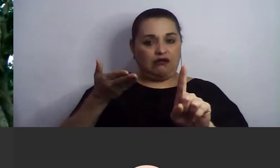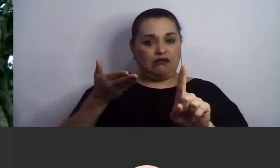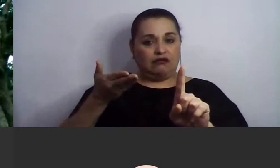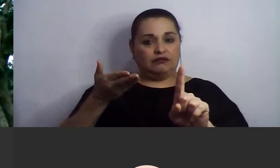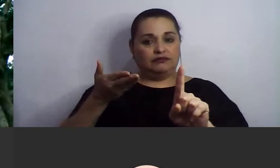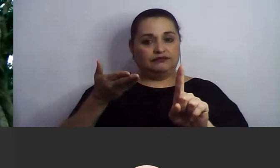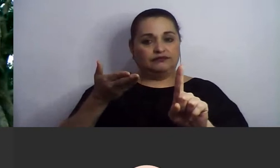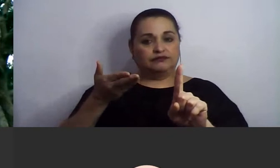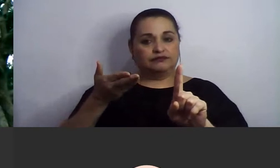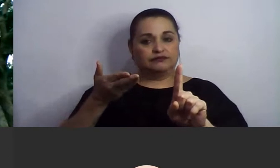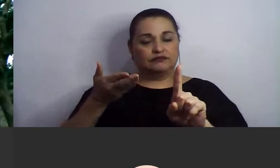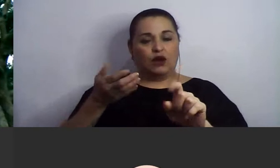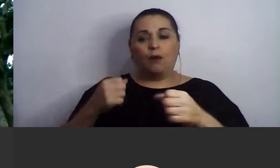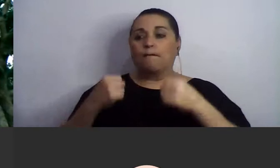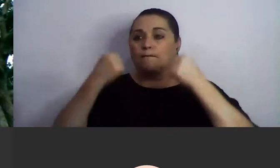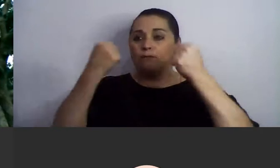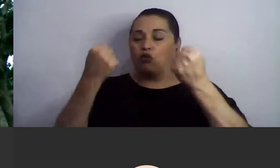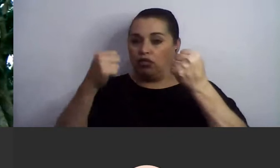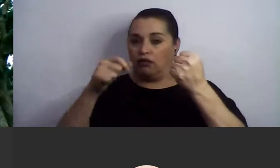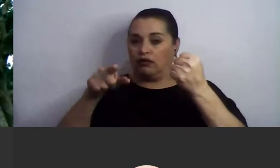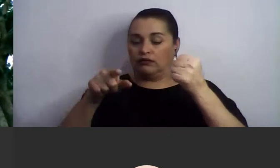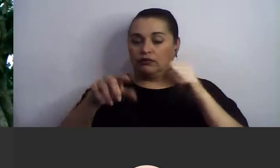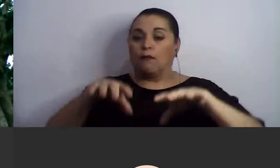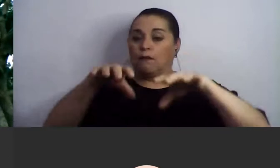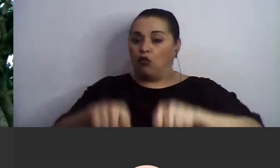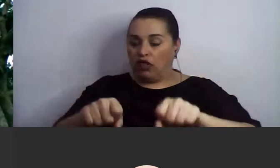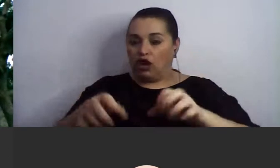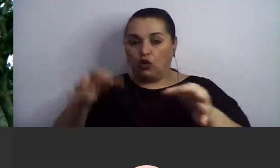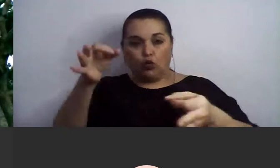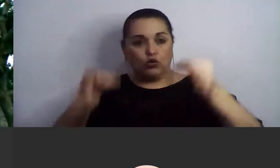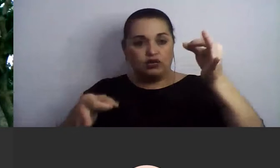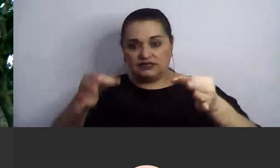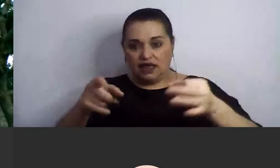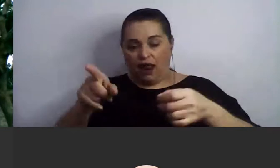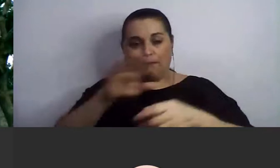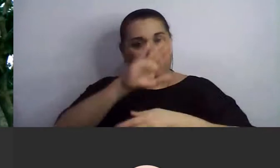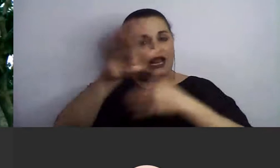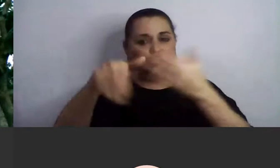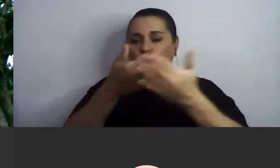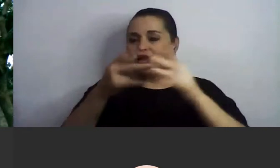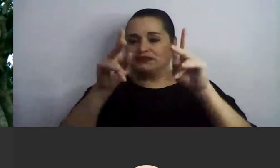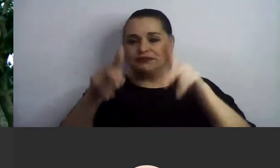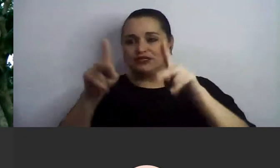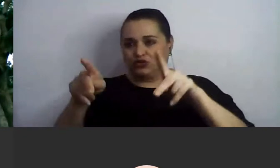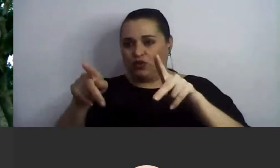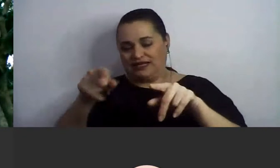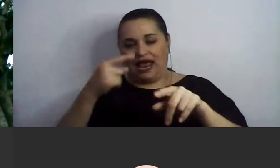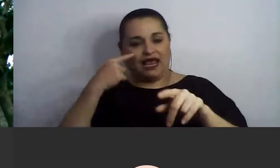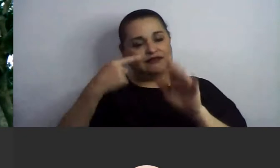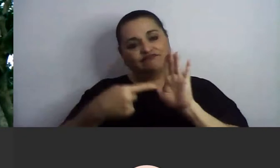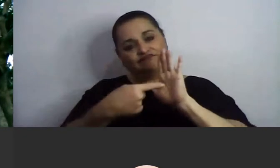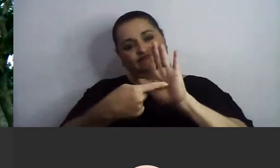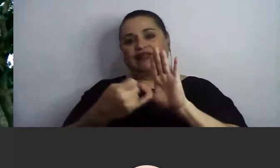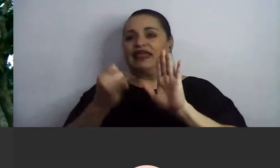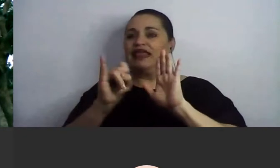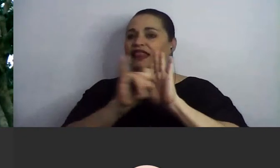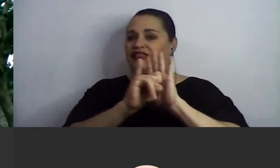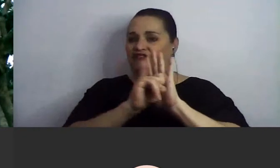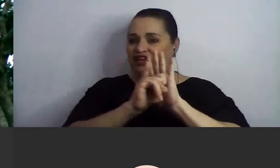un poder judicial digamos para todas las personas entonces creo que ahí está más claramente identificado y ellos